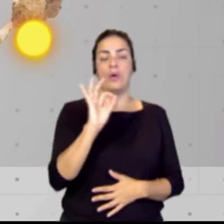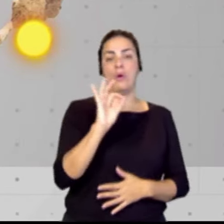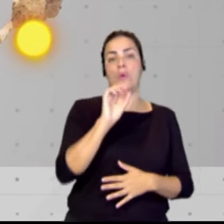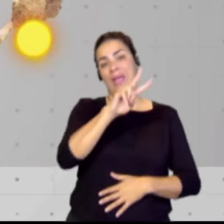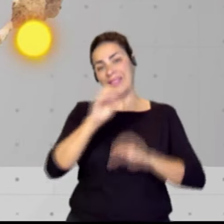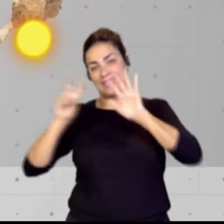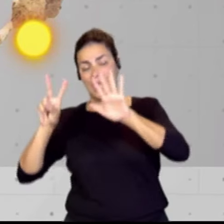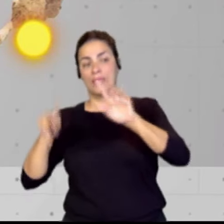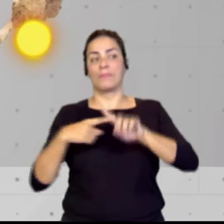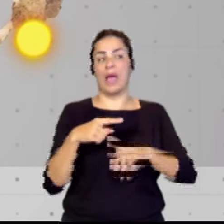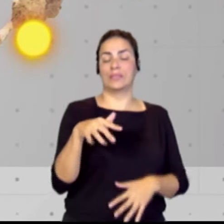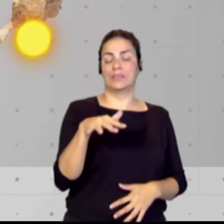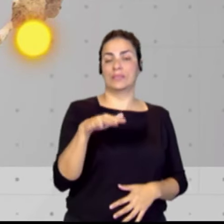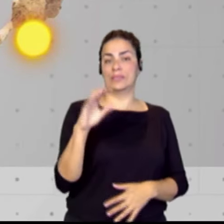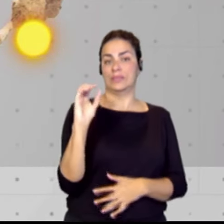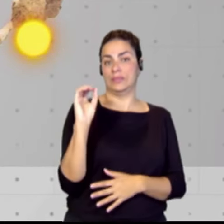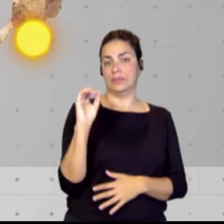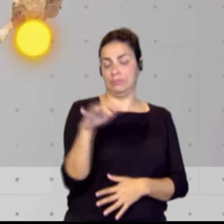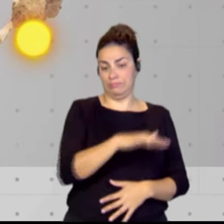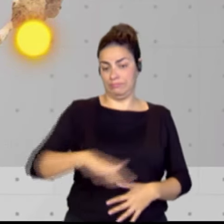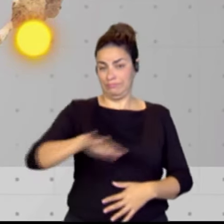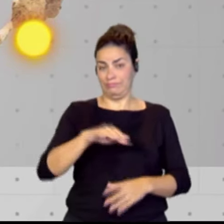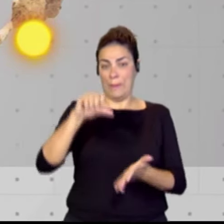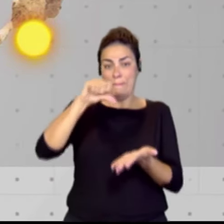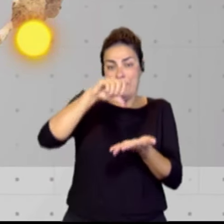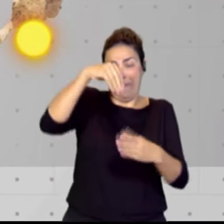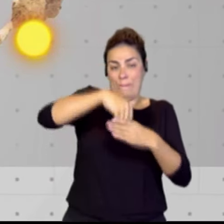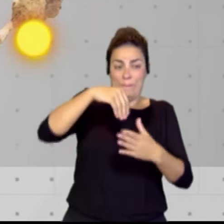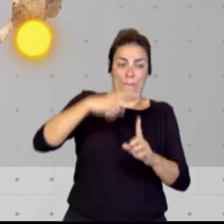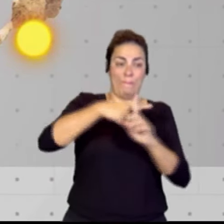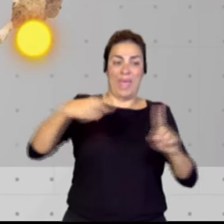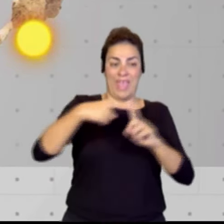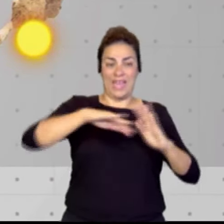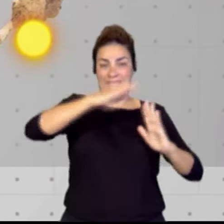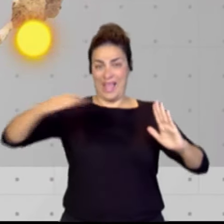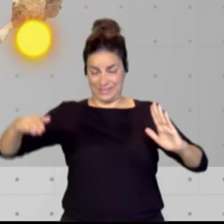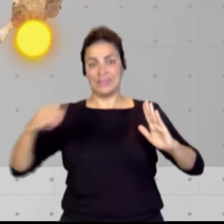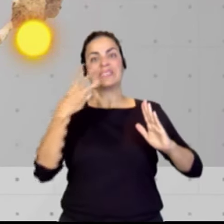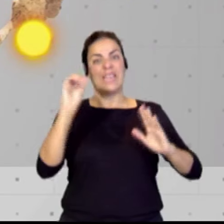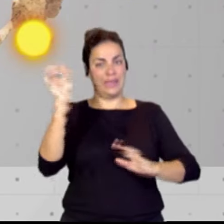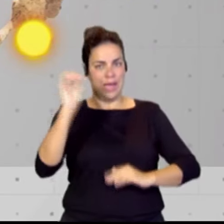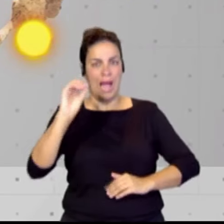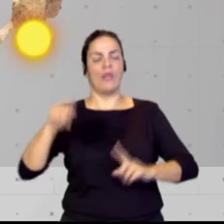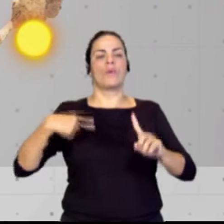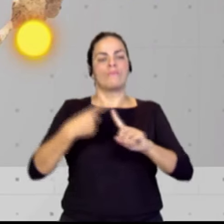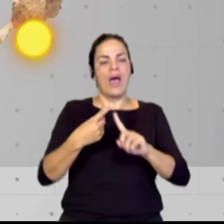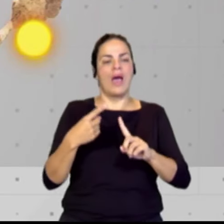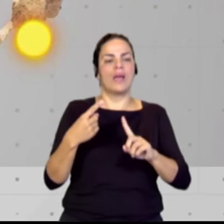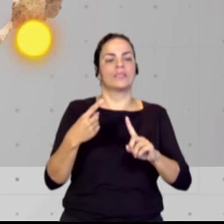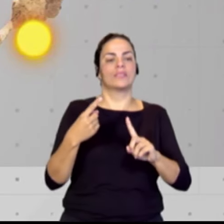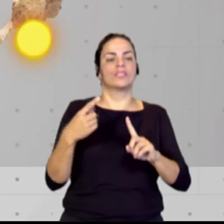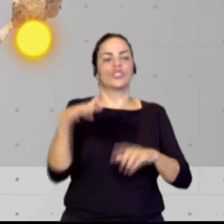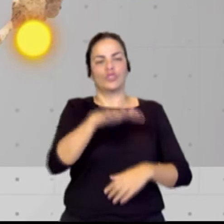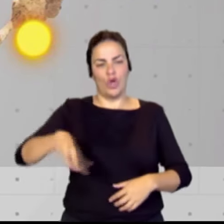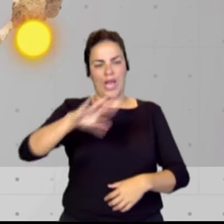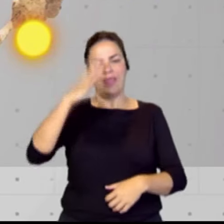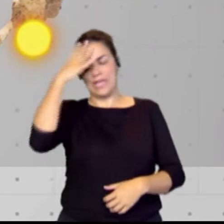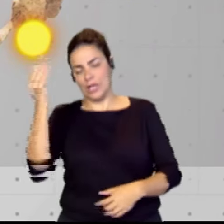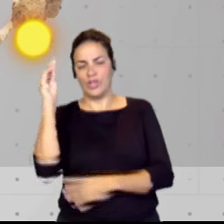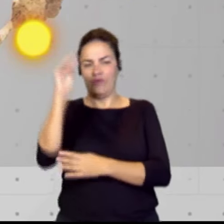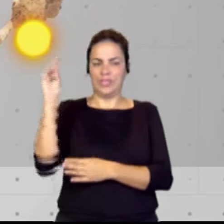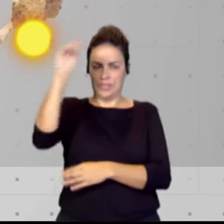rondando los 30 gr en medianías de las Islas más montañosas y en zonas de interior de lanzarote Y fuerteventura tenemos poco viento